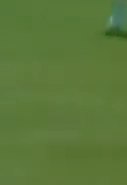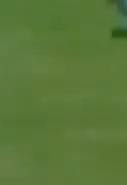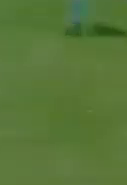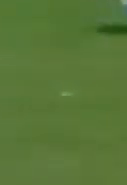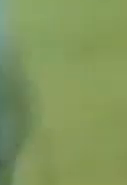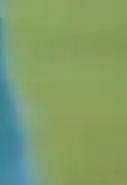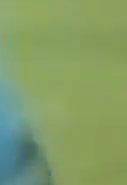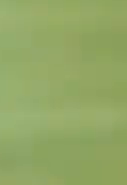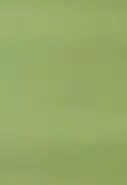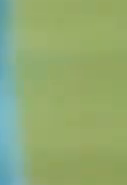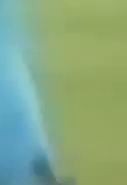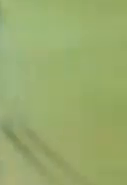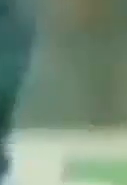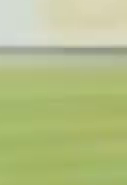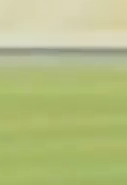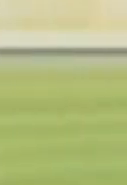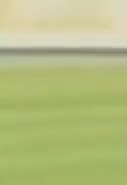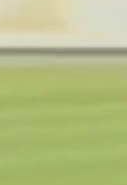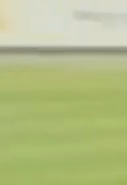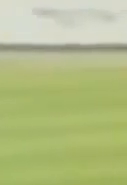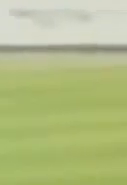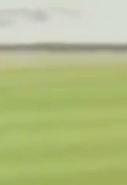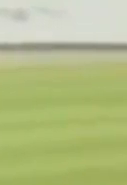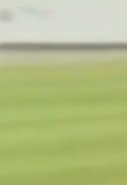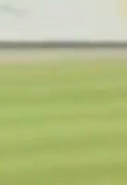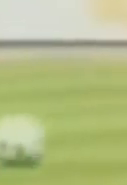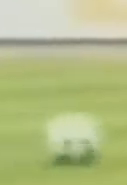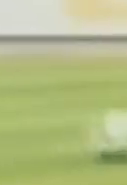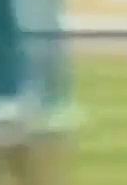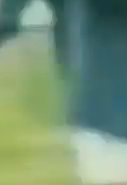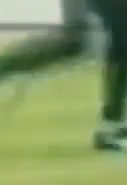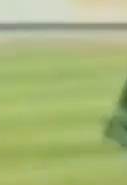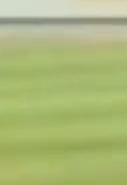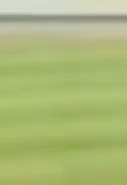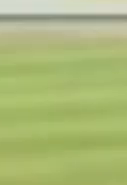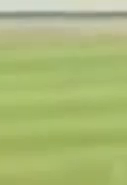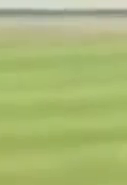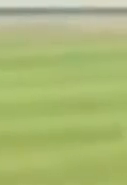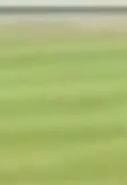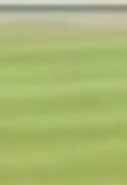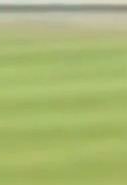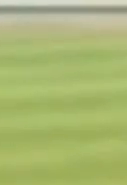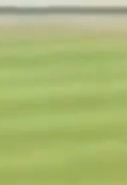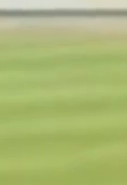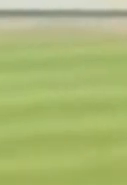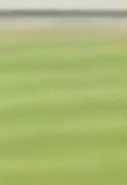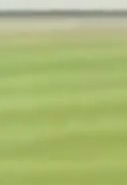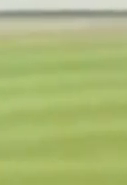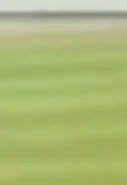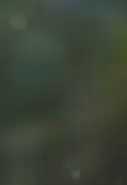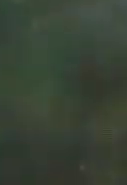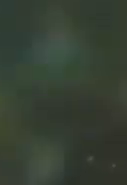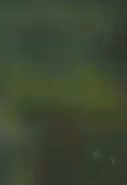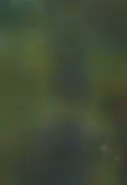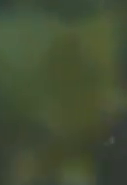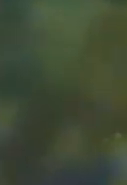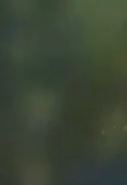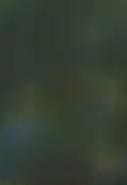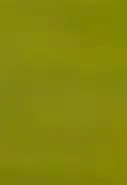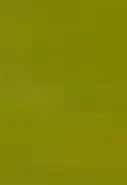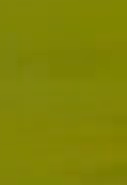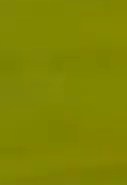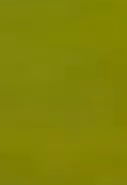Armando Maradona, el eterno pibe de oro de los pueblos, logró marcar un antes y un después en la historia del fútbol.